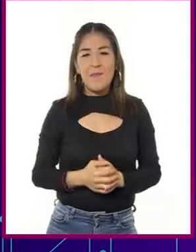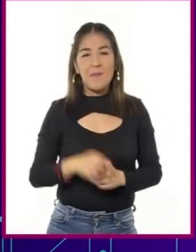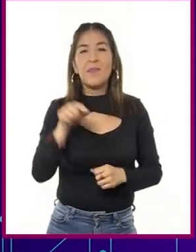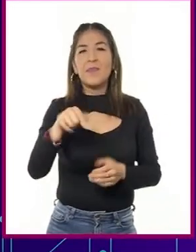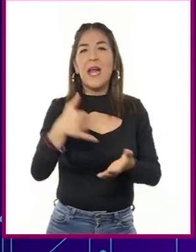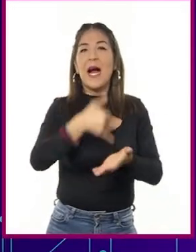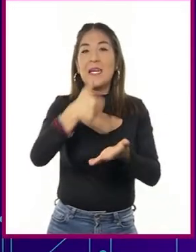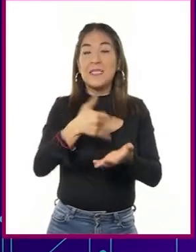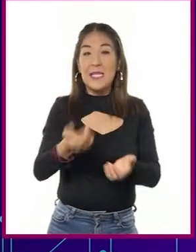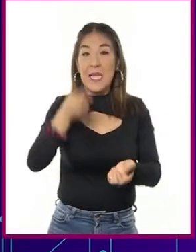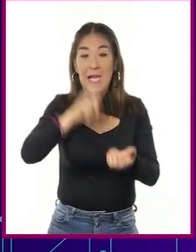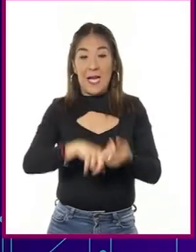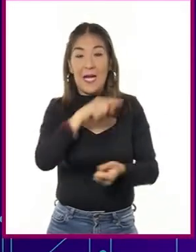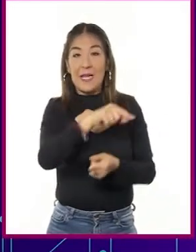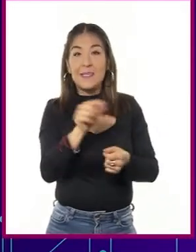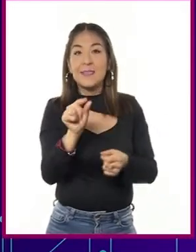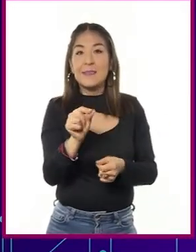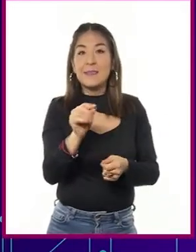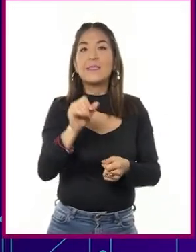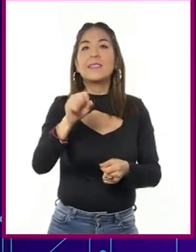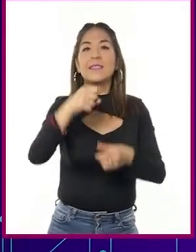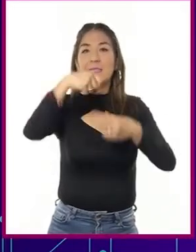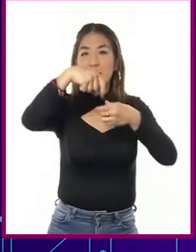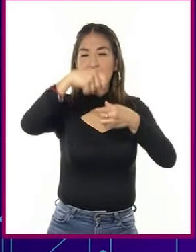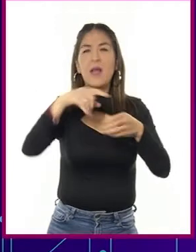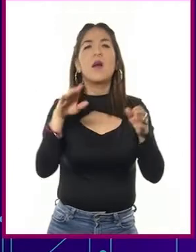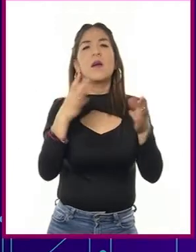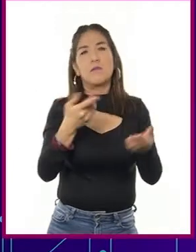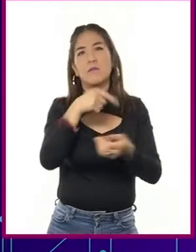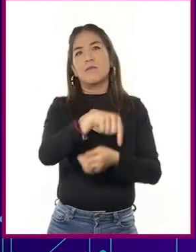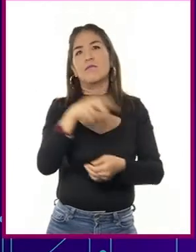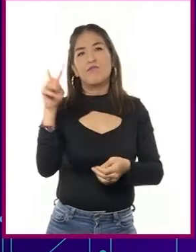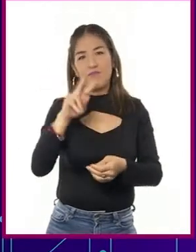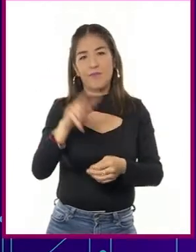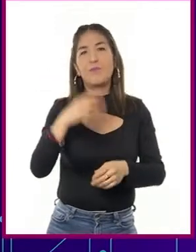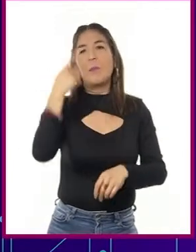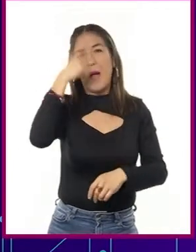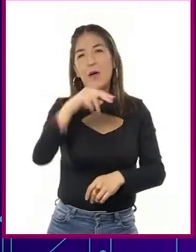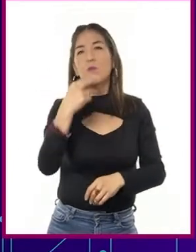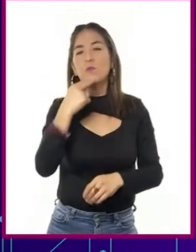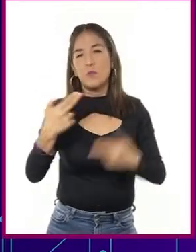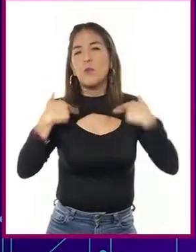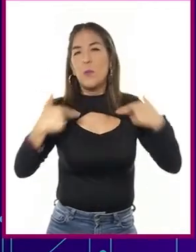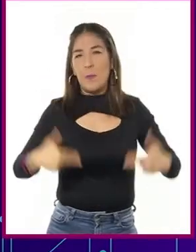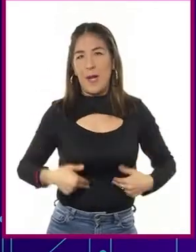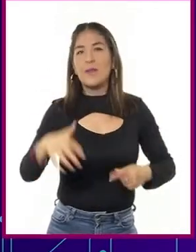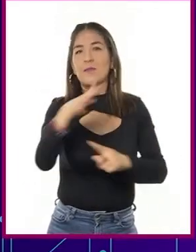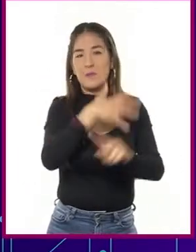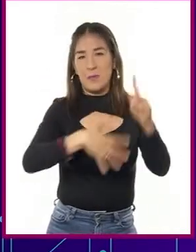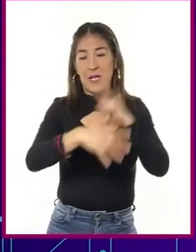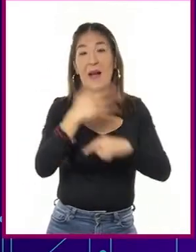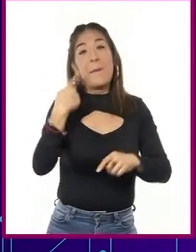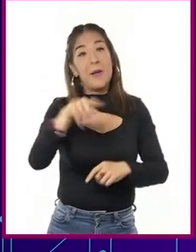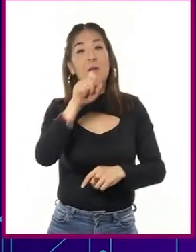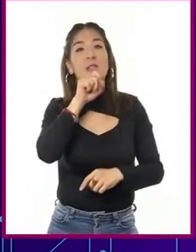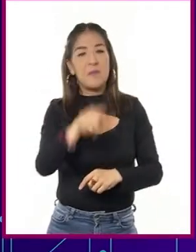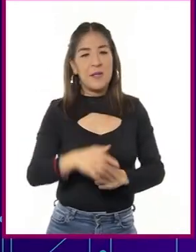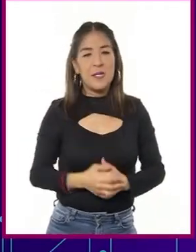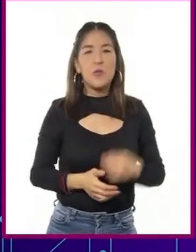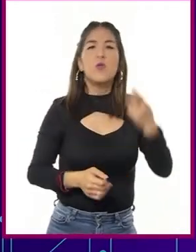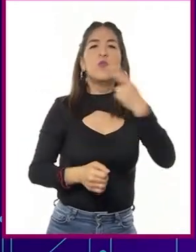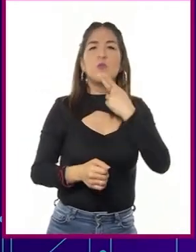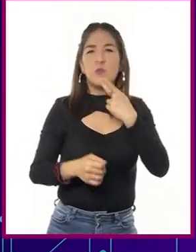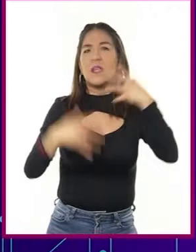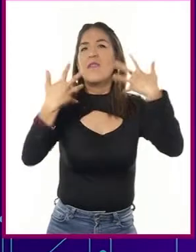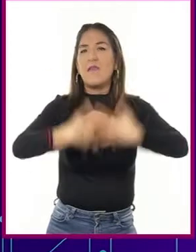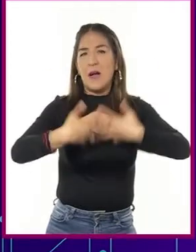aceites obtenidos de esta semilla contienen un valor proteico para el consumo humano. Sin embargo, se da su uso